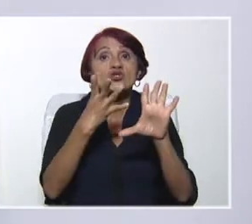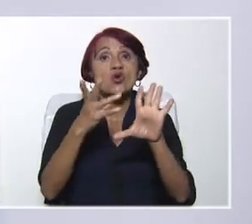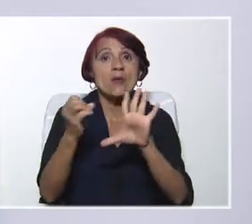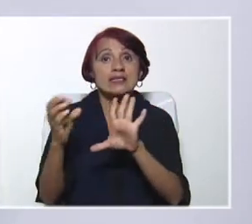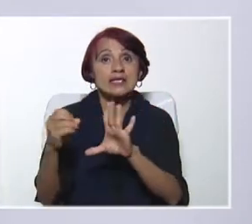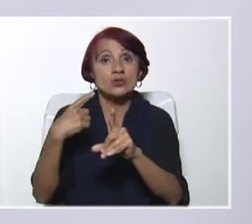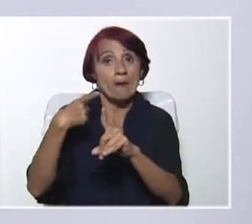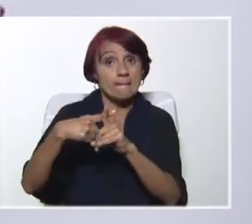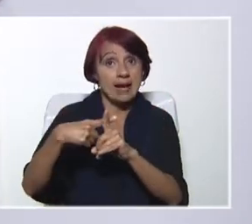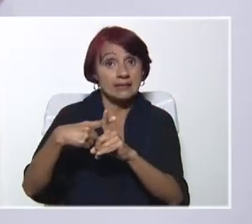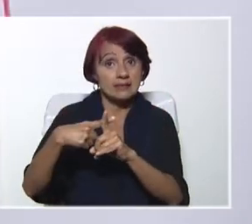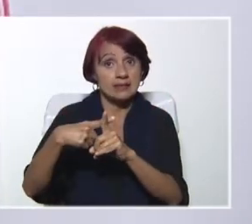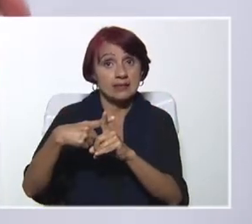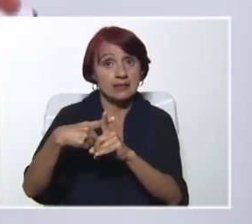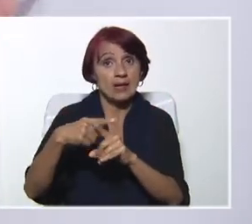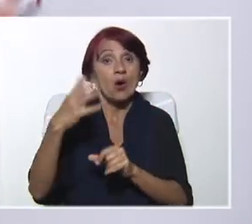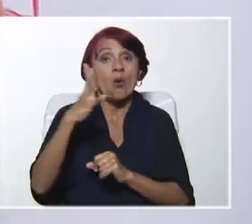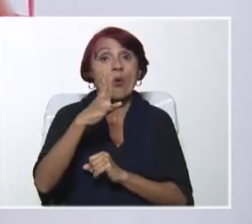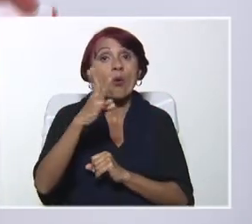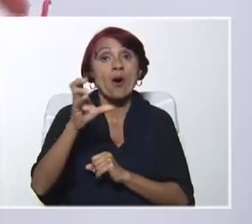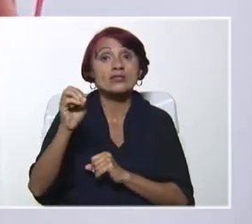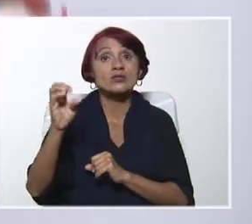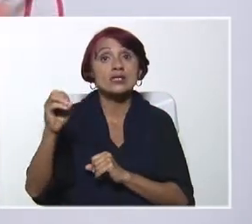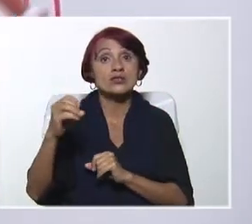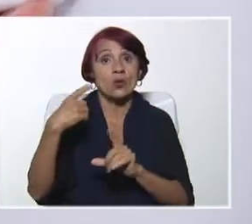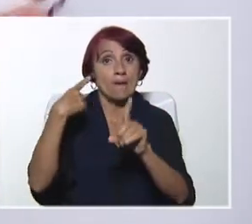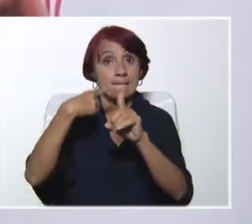900 más 400